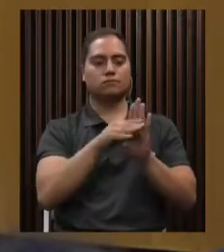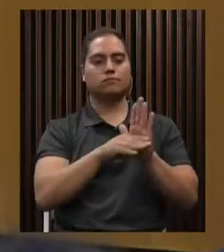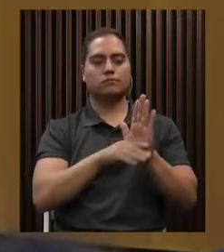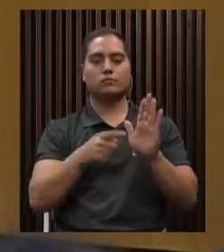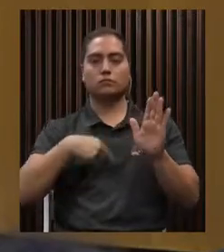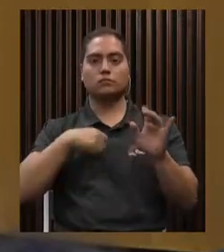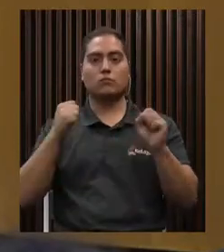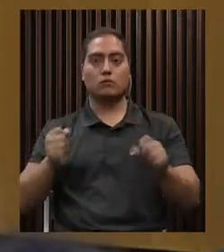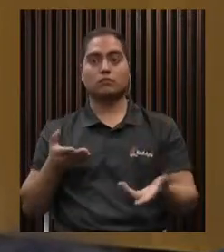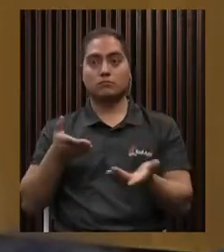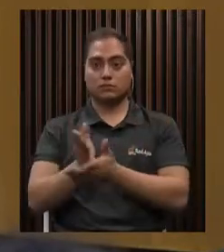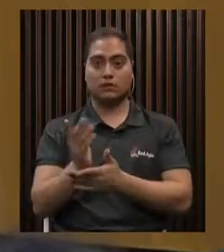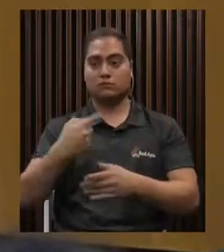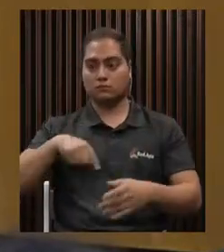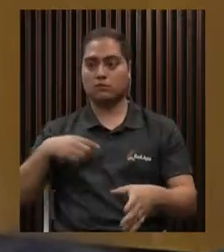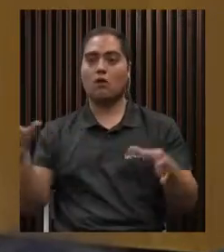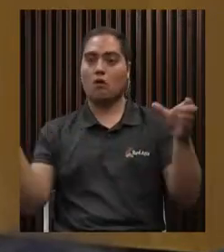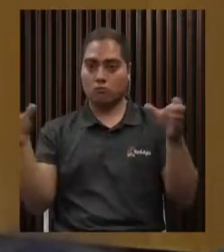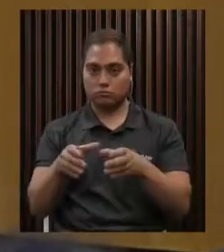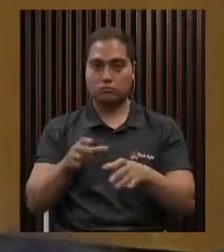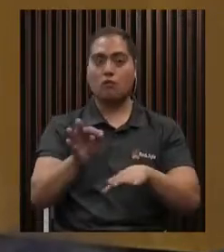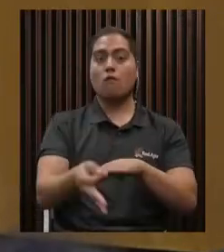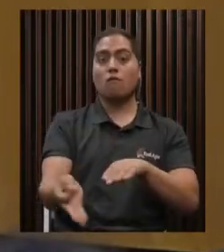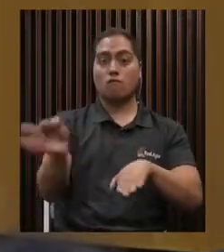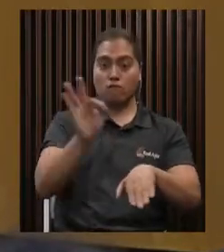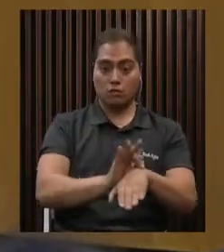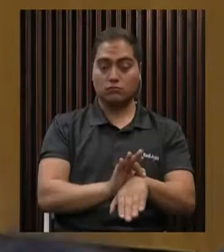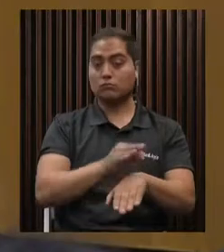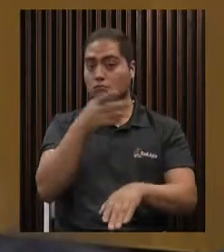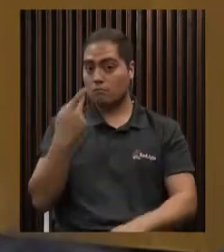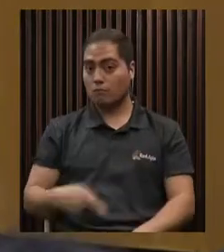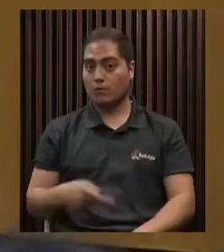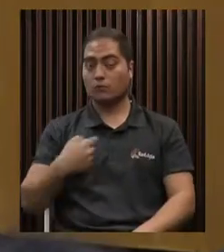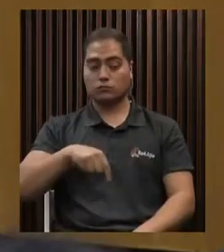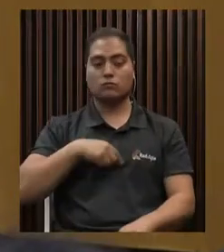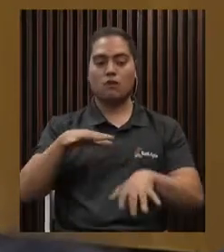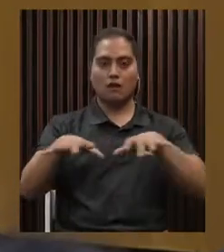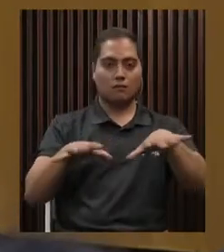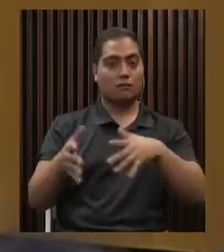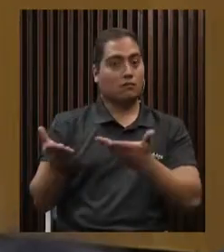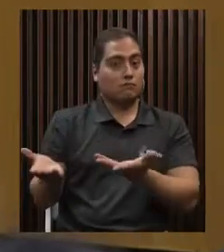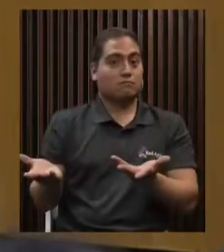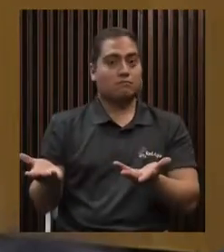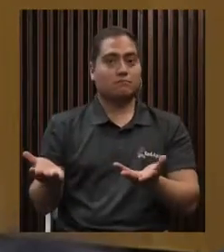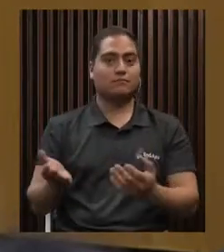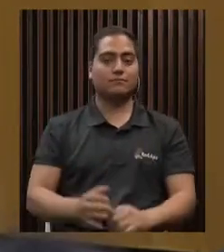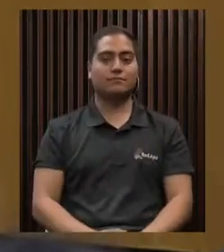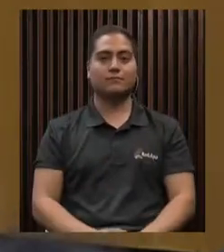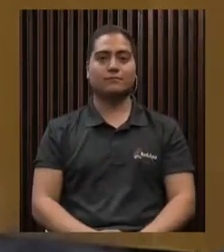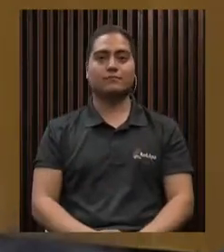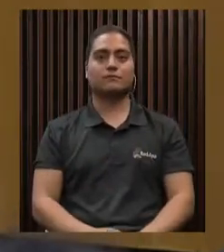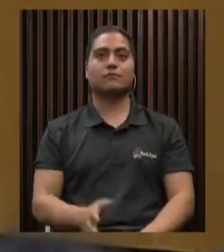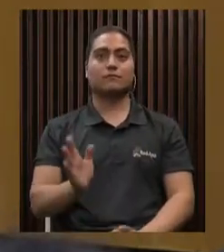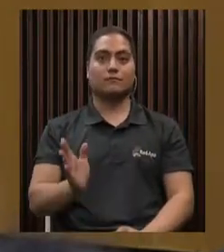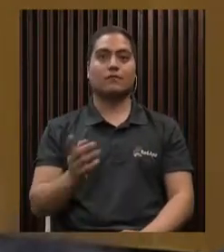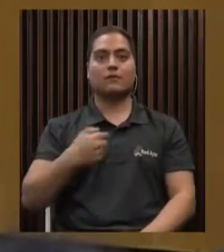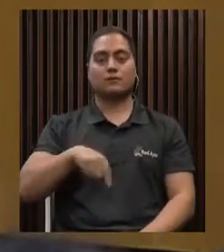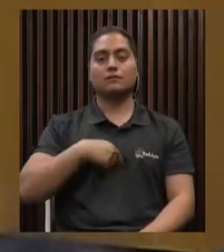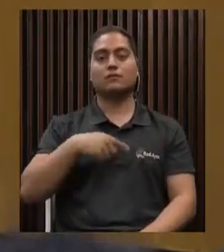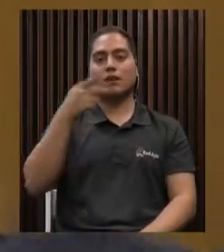propia organización, con nuestra propia fundación, donde podamos tener este tipo de actividades, pero bajo nuestra